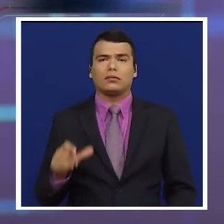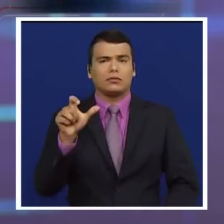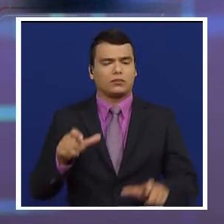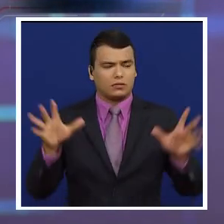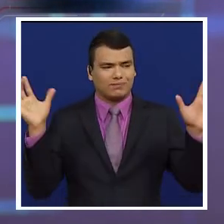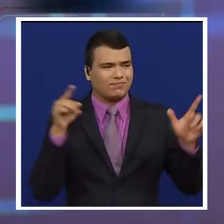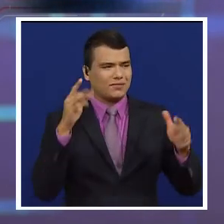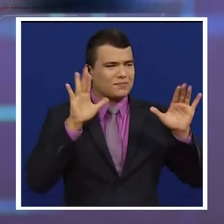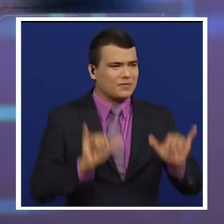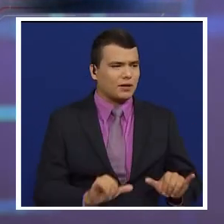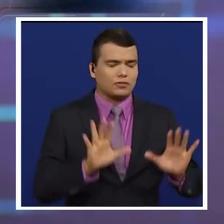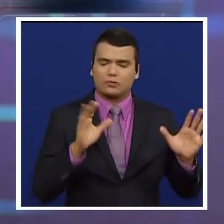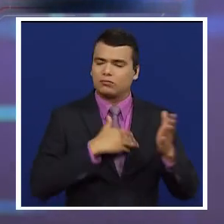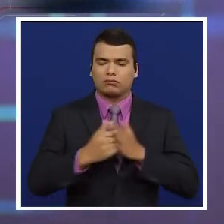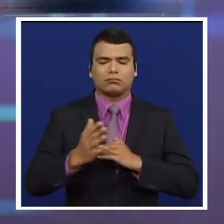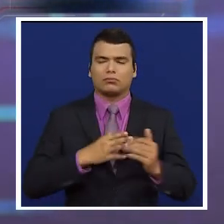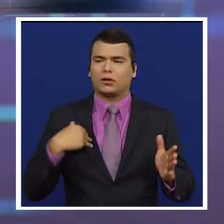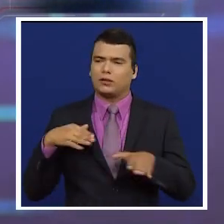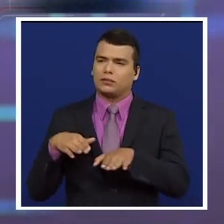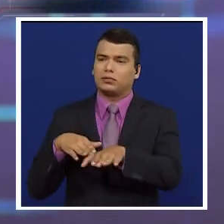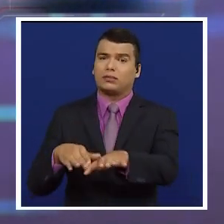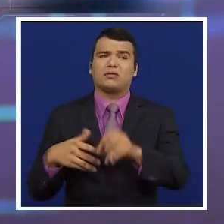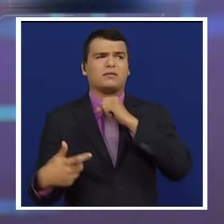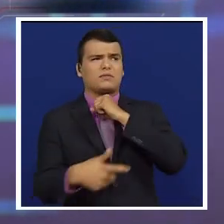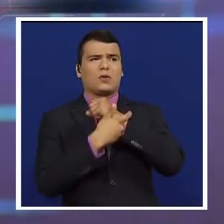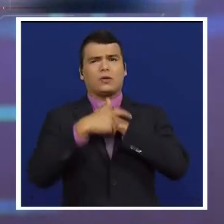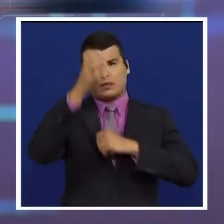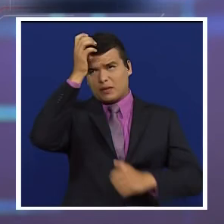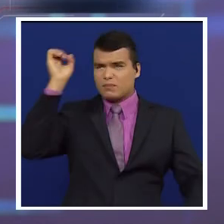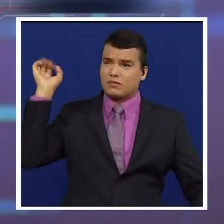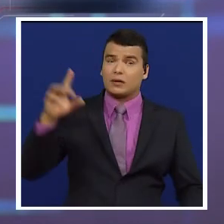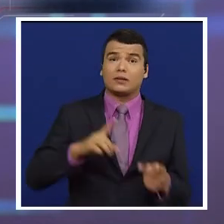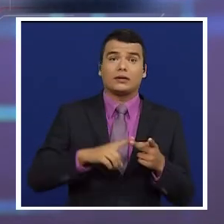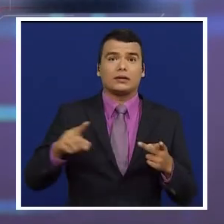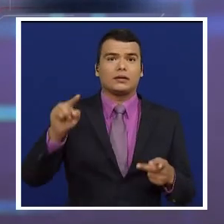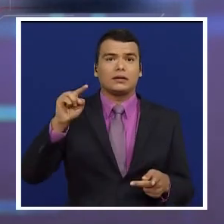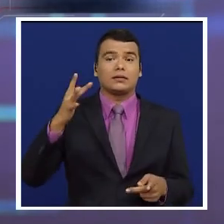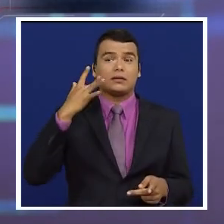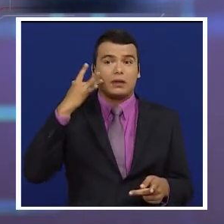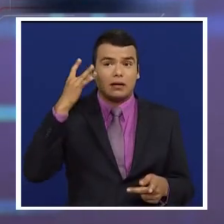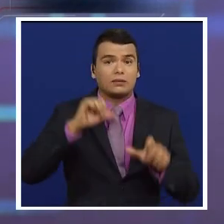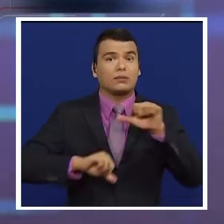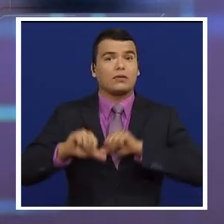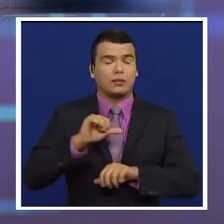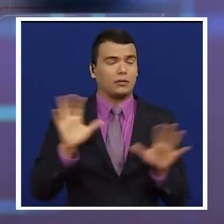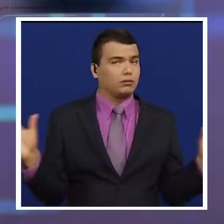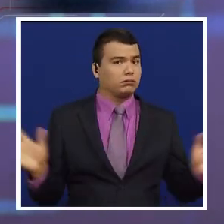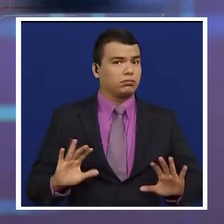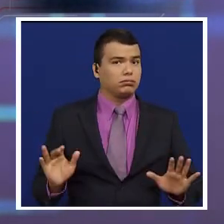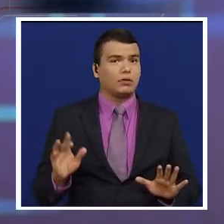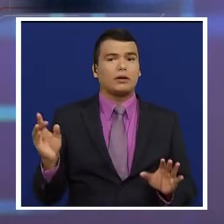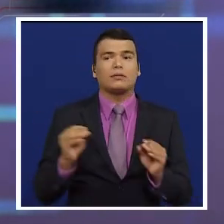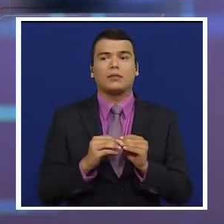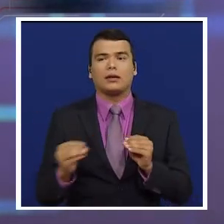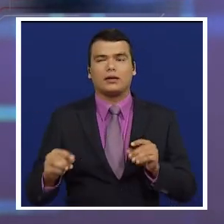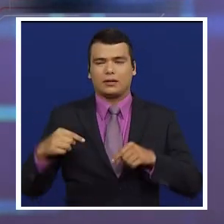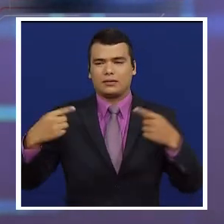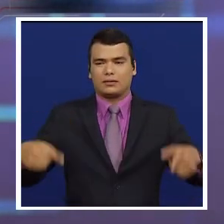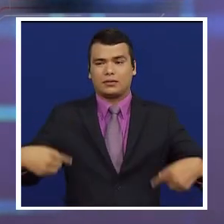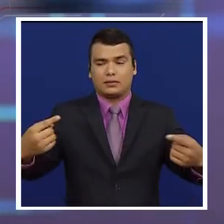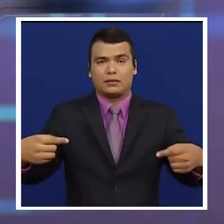y trasladar la carga. Ataques a piedra, con ácido y esquivando la pinchada de llantas han tenido que evitar en